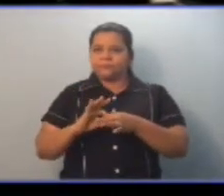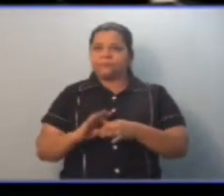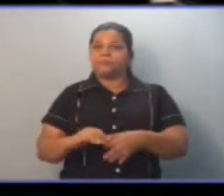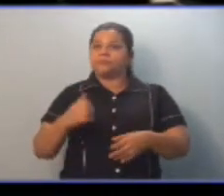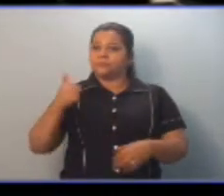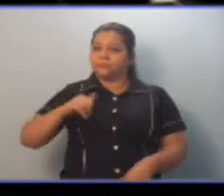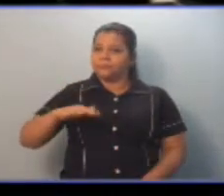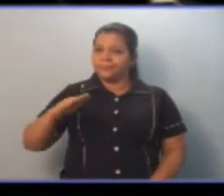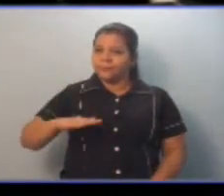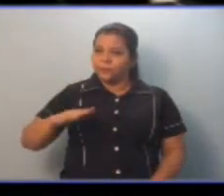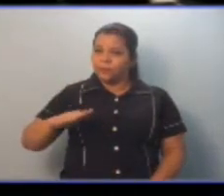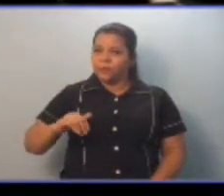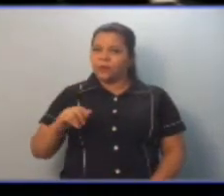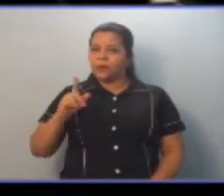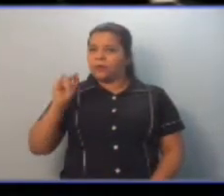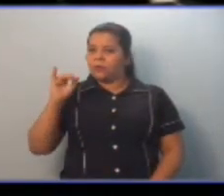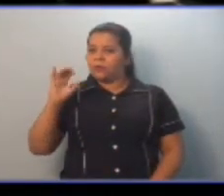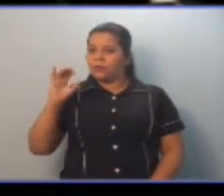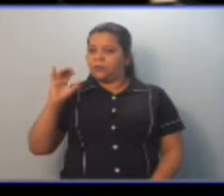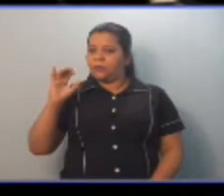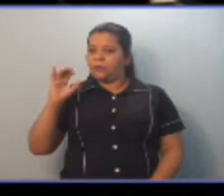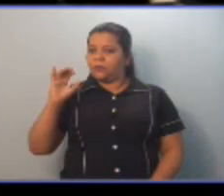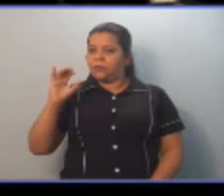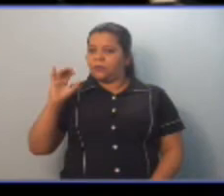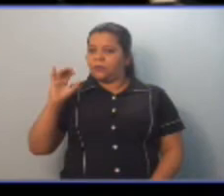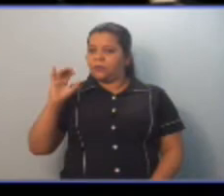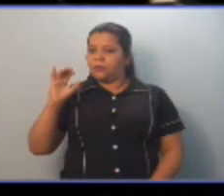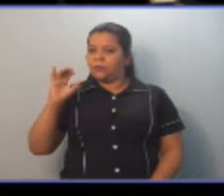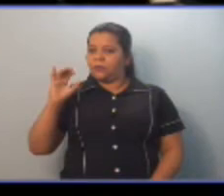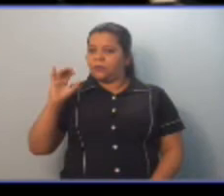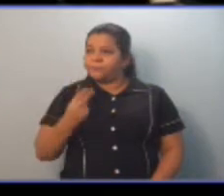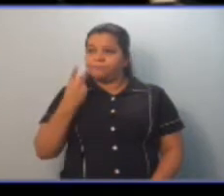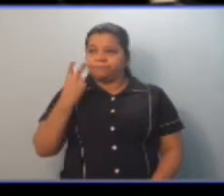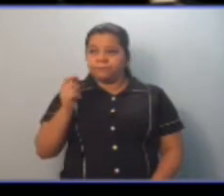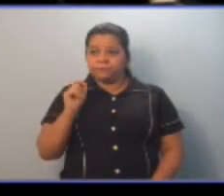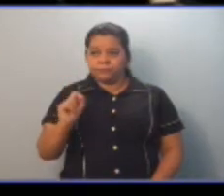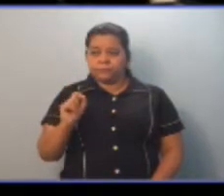Buenas tardes. Buenas tardes. Usted habló de dos puntos